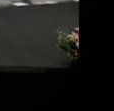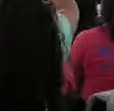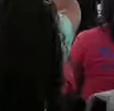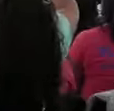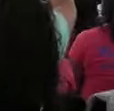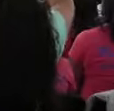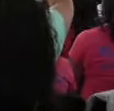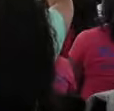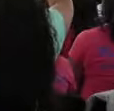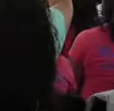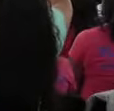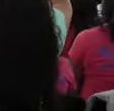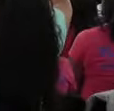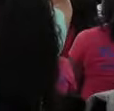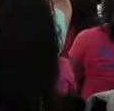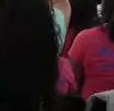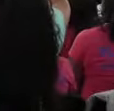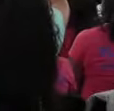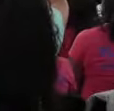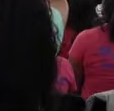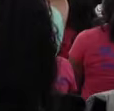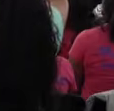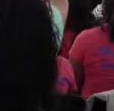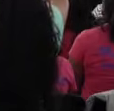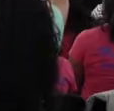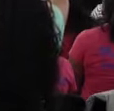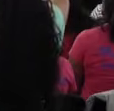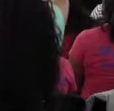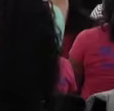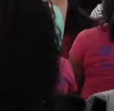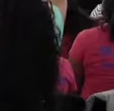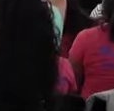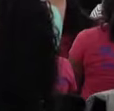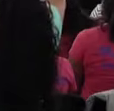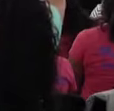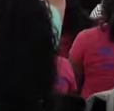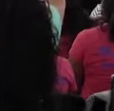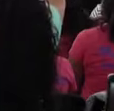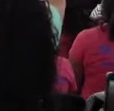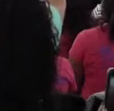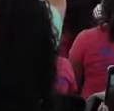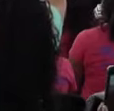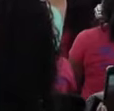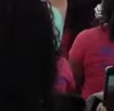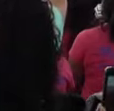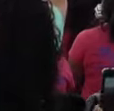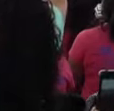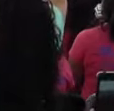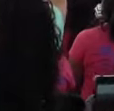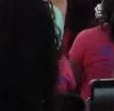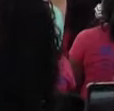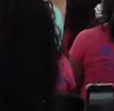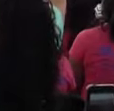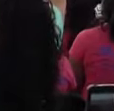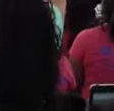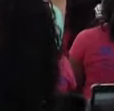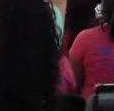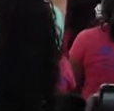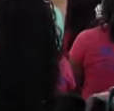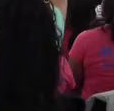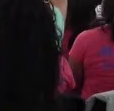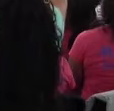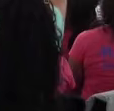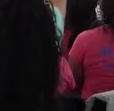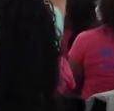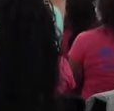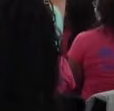Tomamos una primera fotografía de este plano y después, posteriormente, invitamos a nuestras autoridades a voltearse para que el